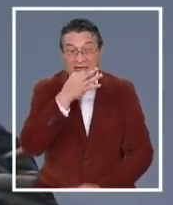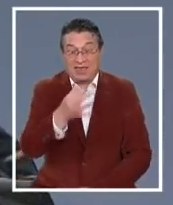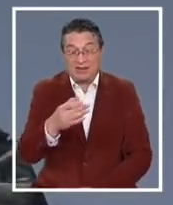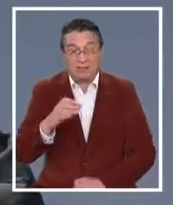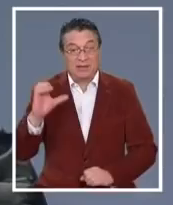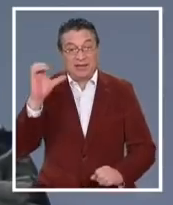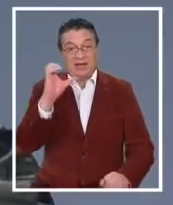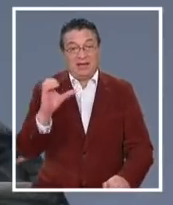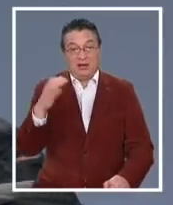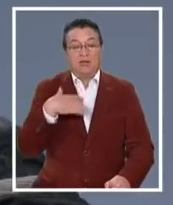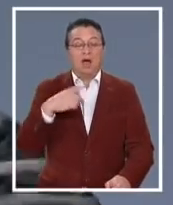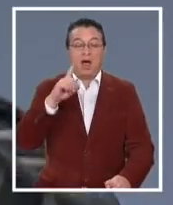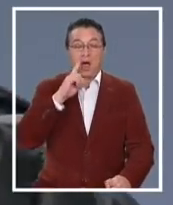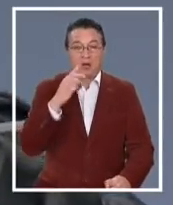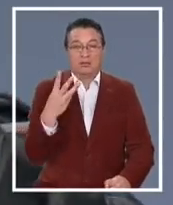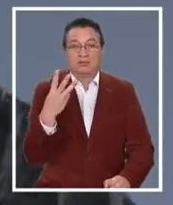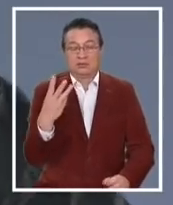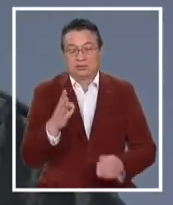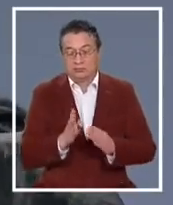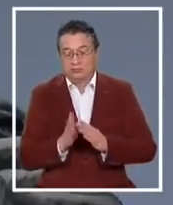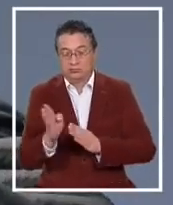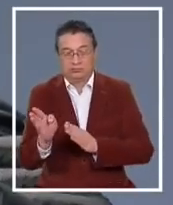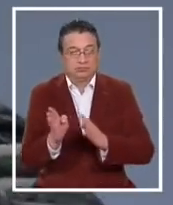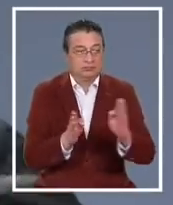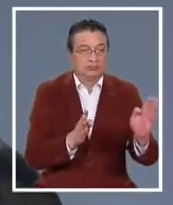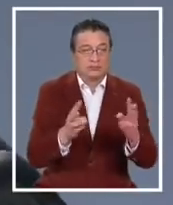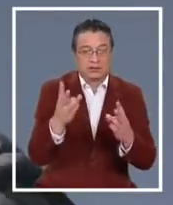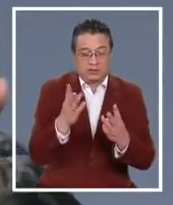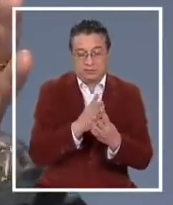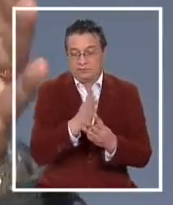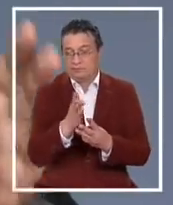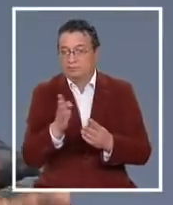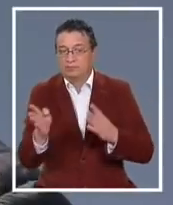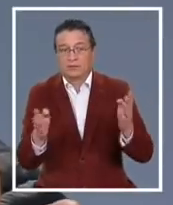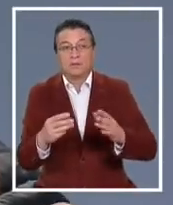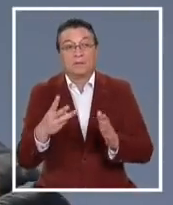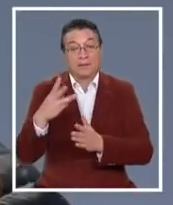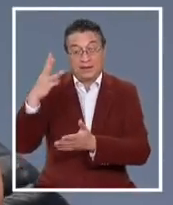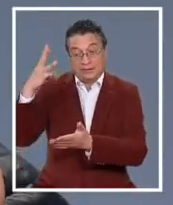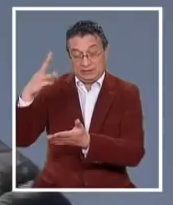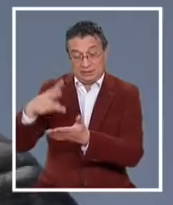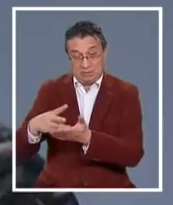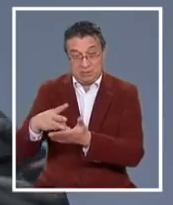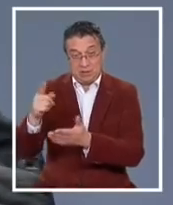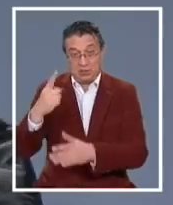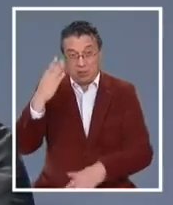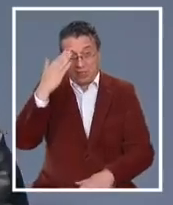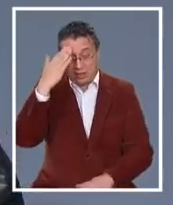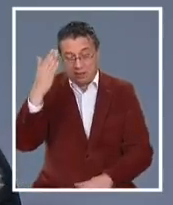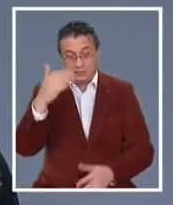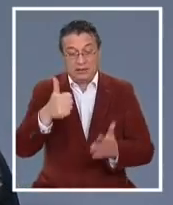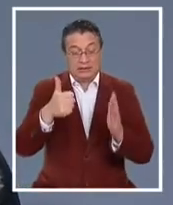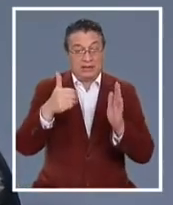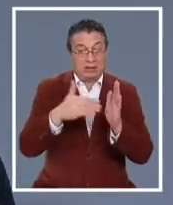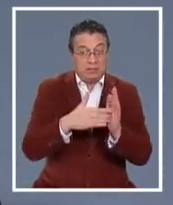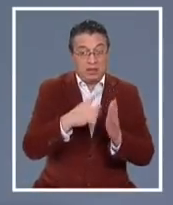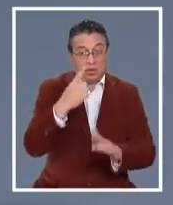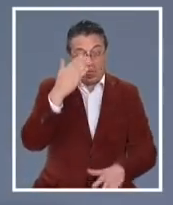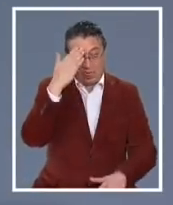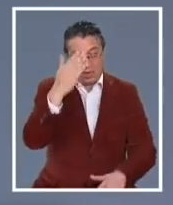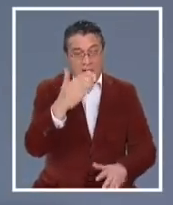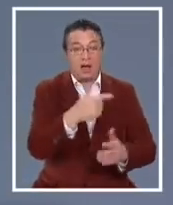enero que teníamos tres opciones de escenario, ¿no es cierto? 3.000 al día, 6.000 al